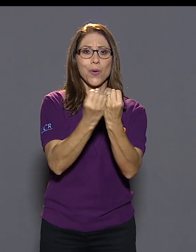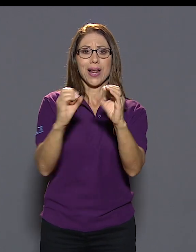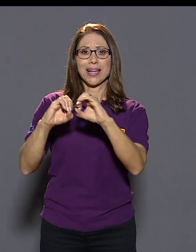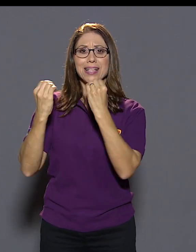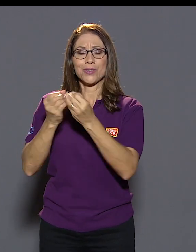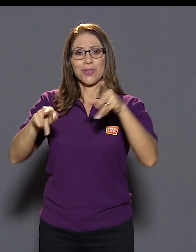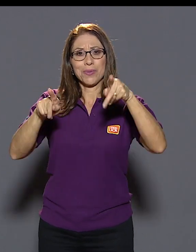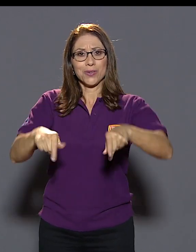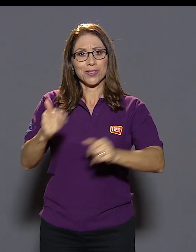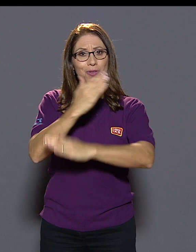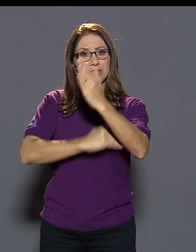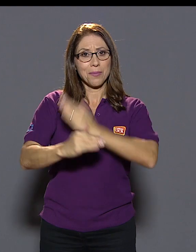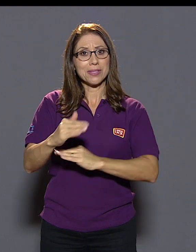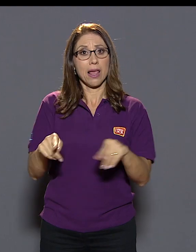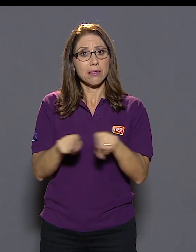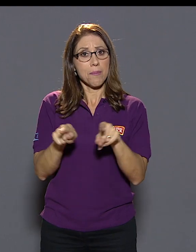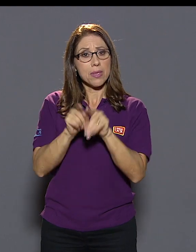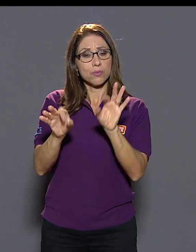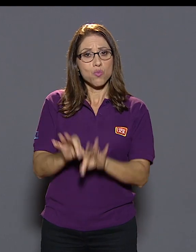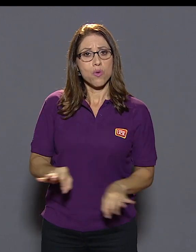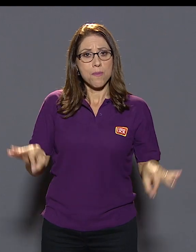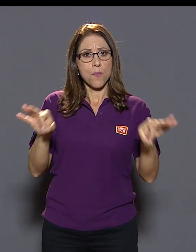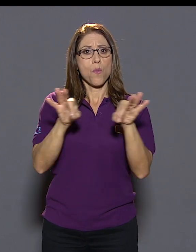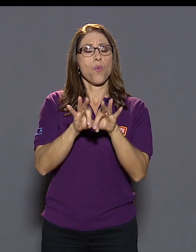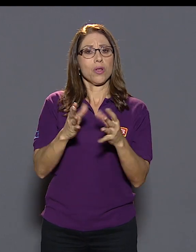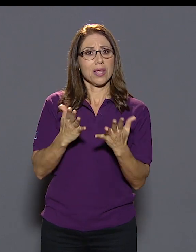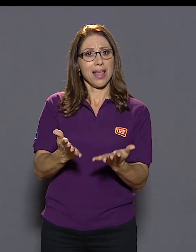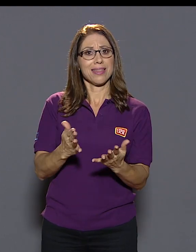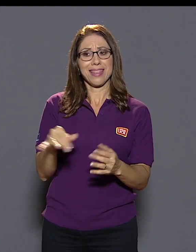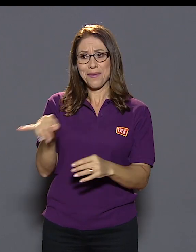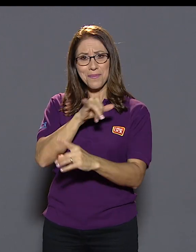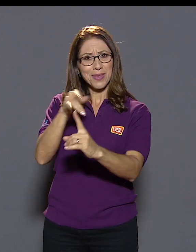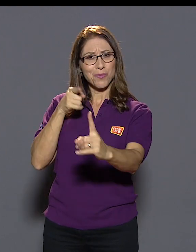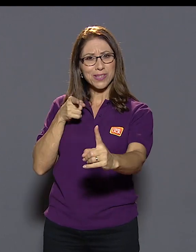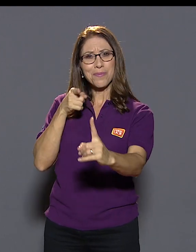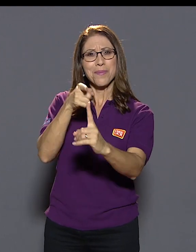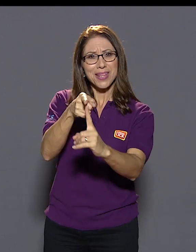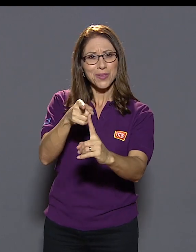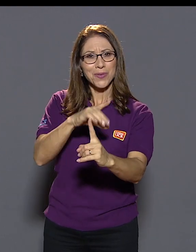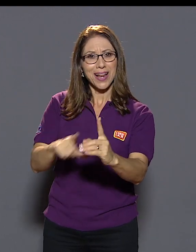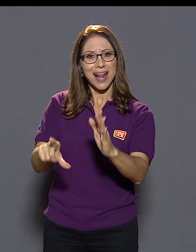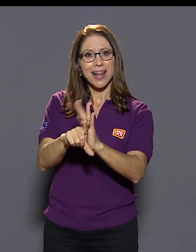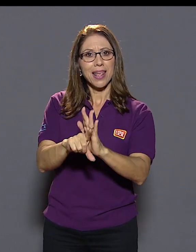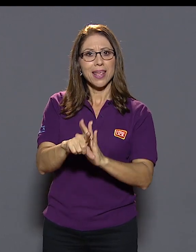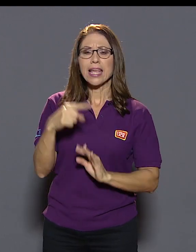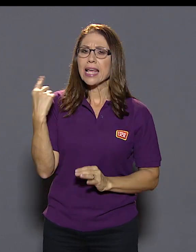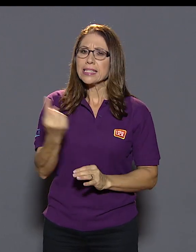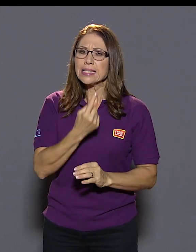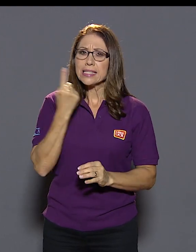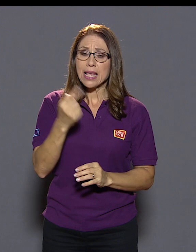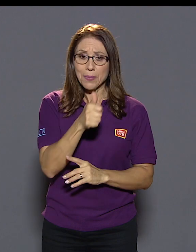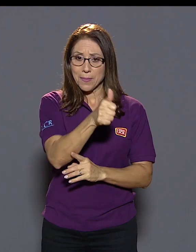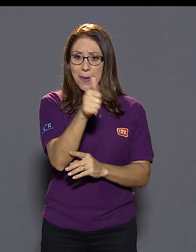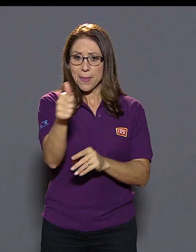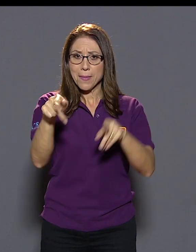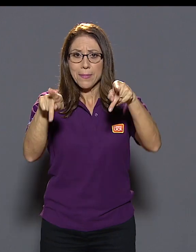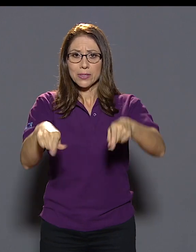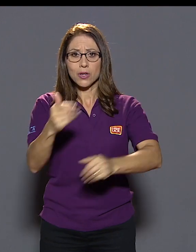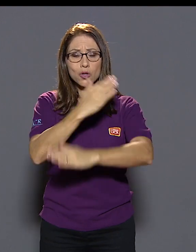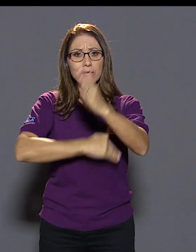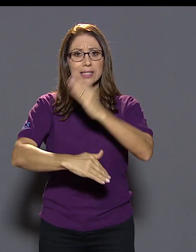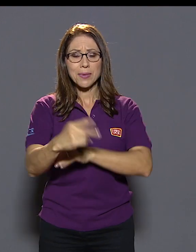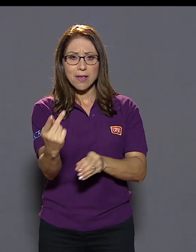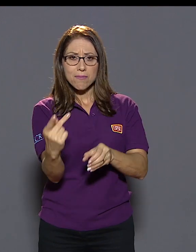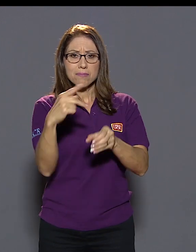con discapacidad, ¿verdad?, que es muy importante también, en ese mismo espíritu que usted menciona de la ley, que siempre haya una participación activa de